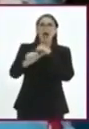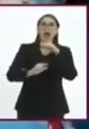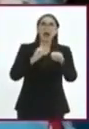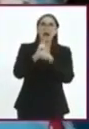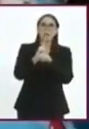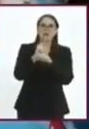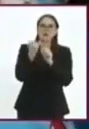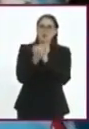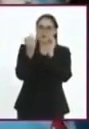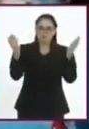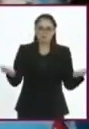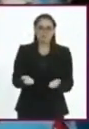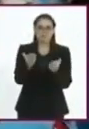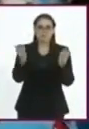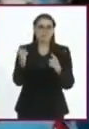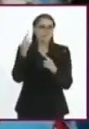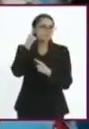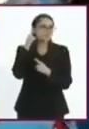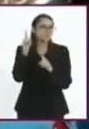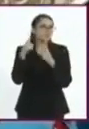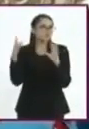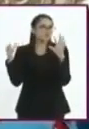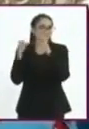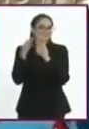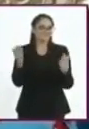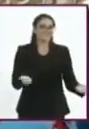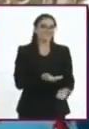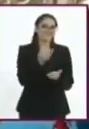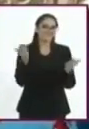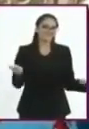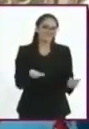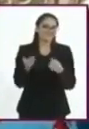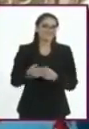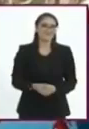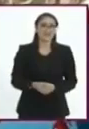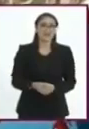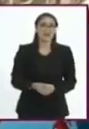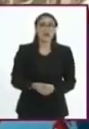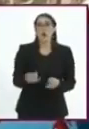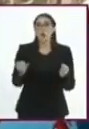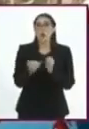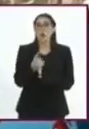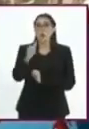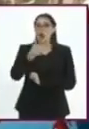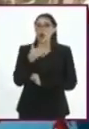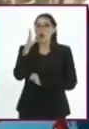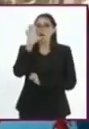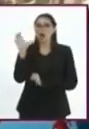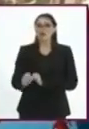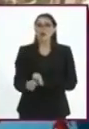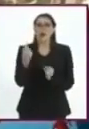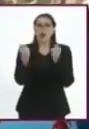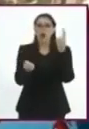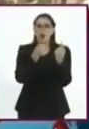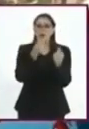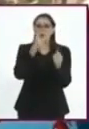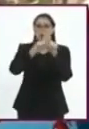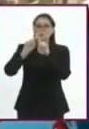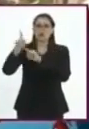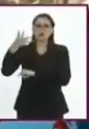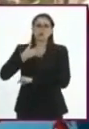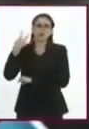ritmo de los tambores. La influencia africana también está presente en los nombres de algunas localidades de